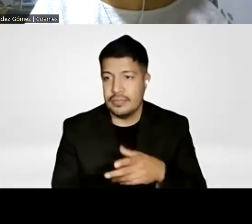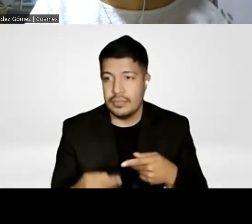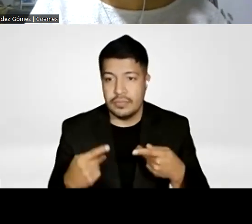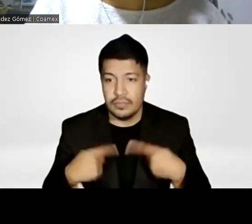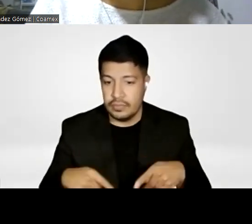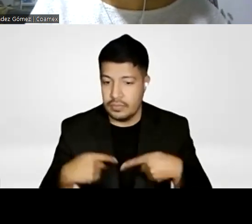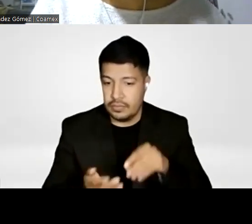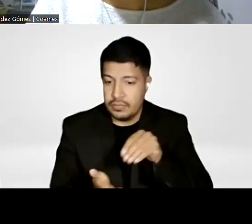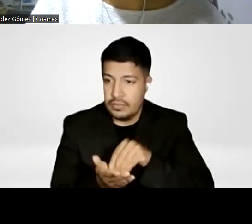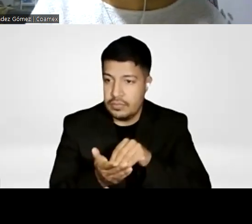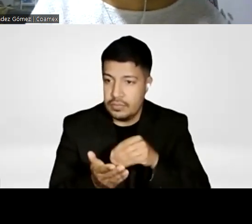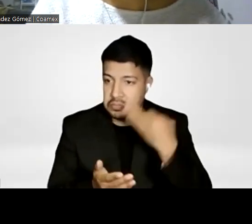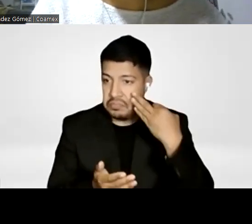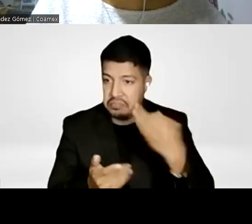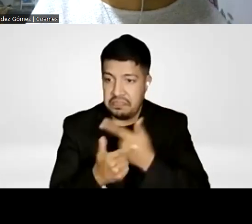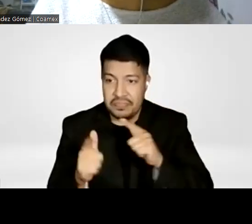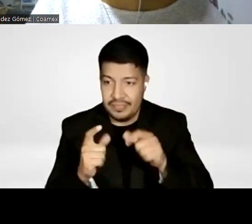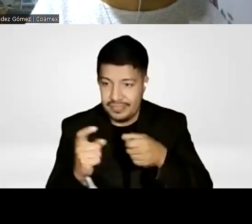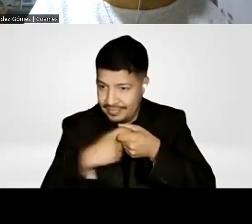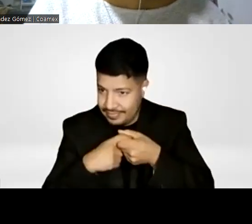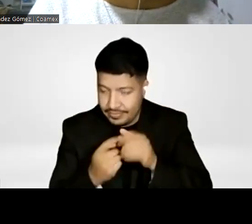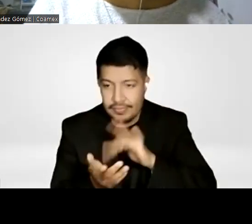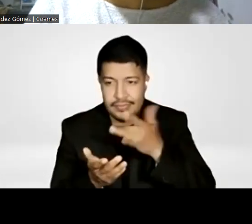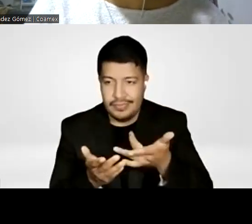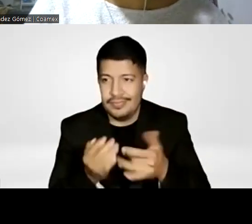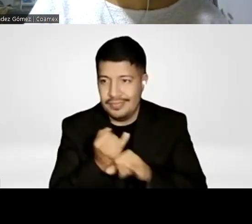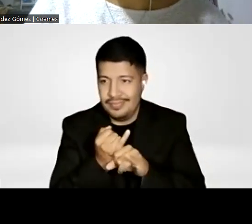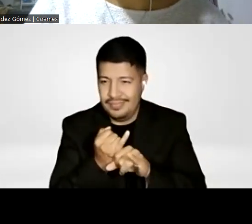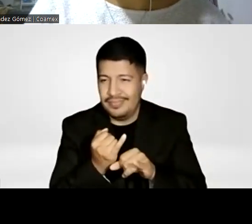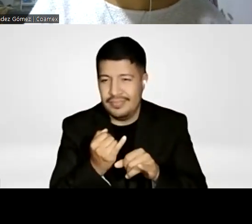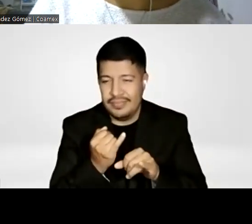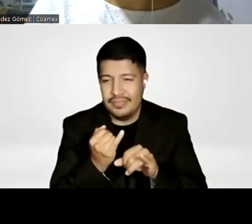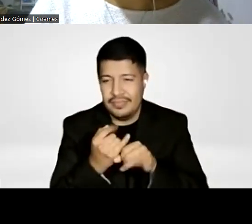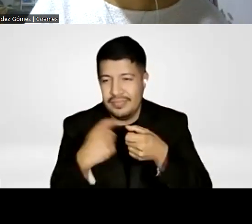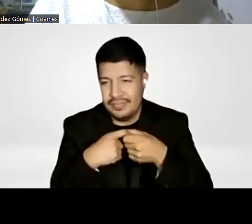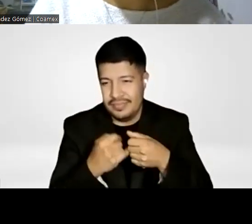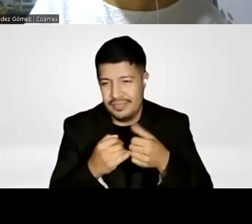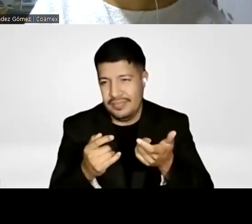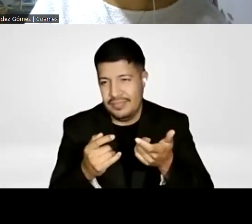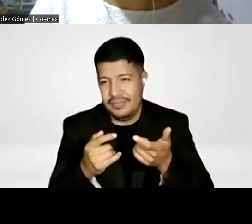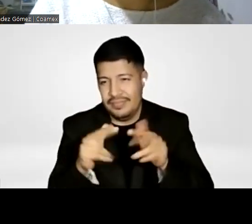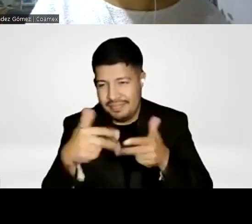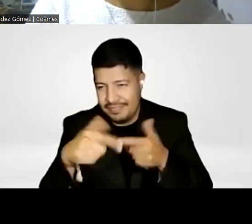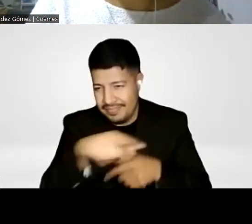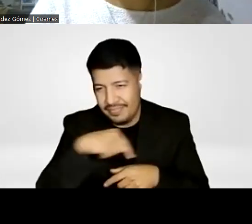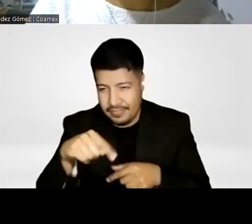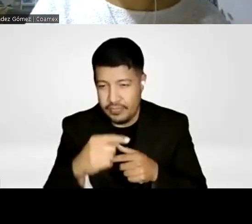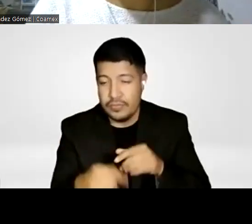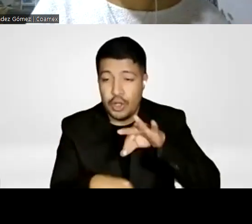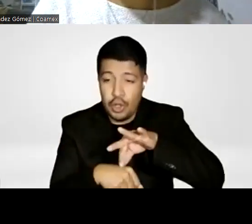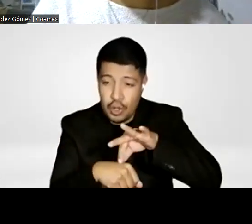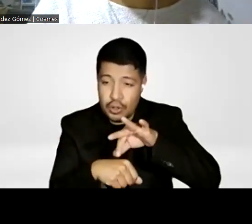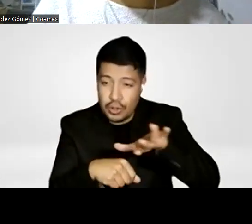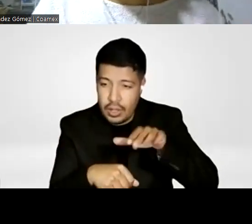tomaron el tiempo para poder conectarse en este webinar. Y pues nada, les paso la palabra, doctora, doctor y